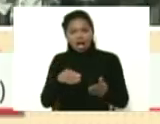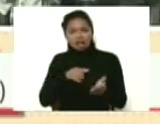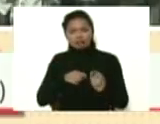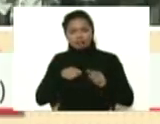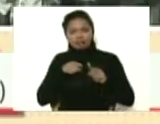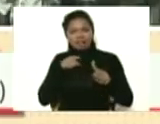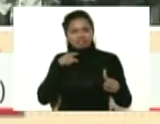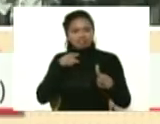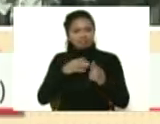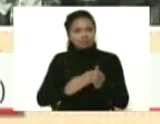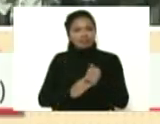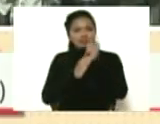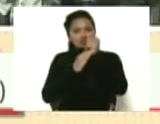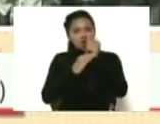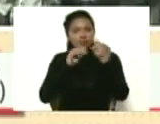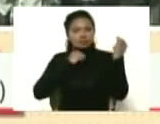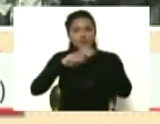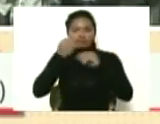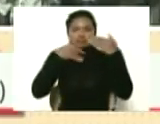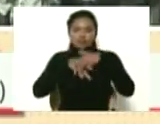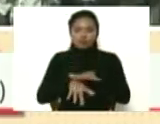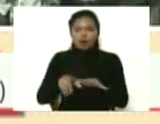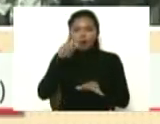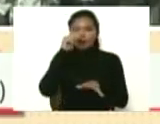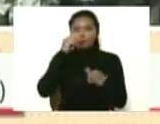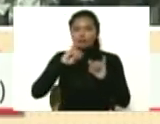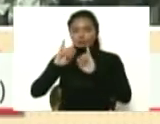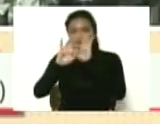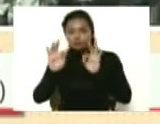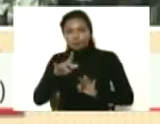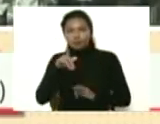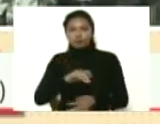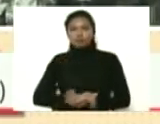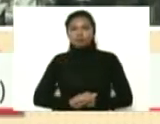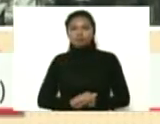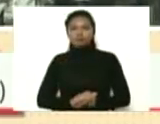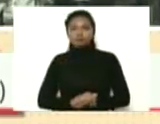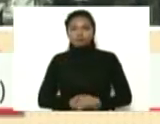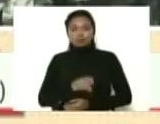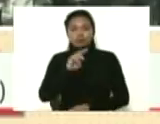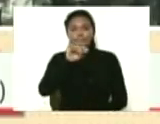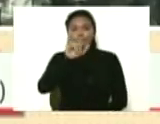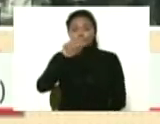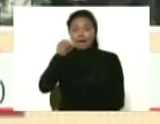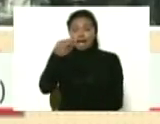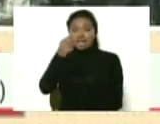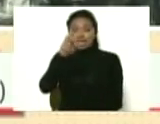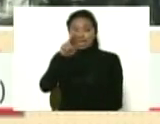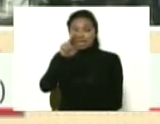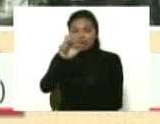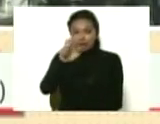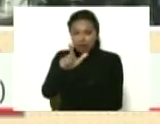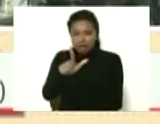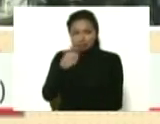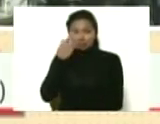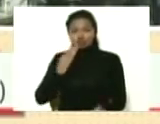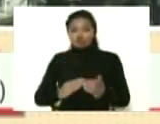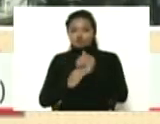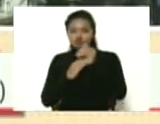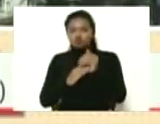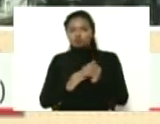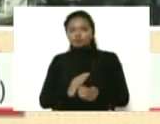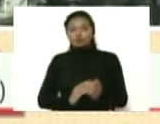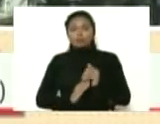Carabobo. Y del teniente coronel Mikey Colucci Méndez,